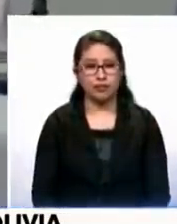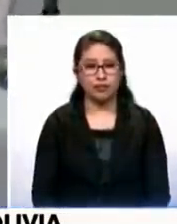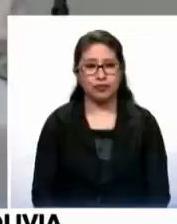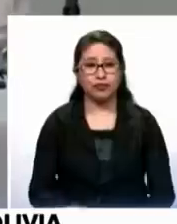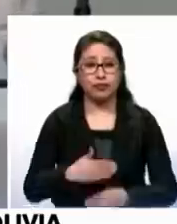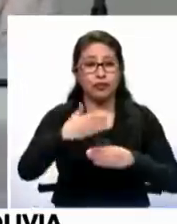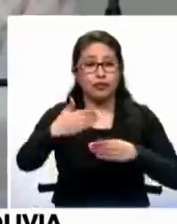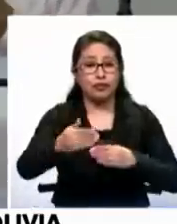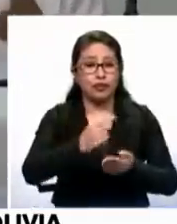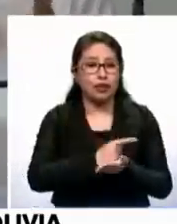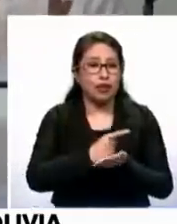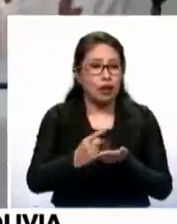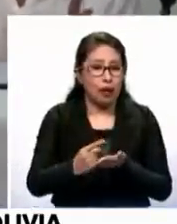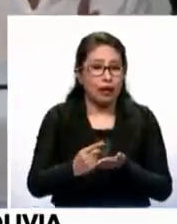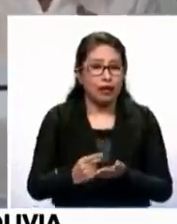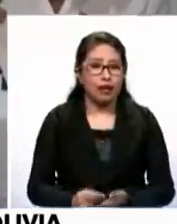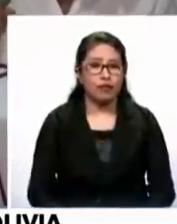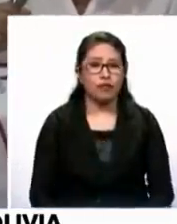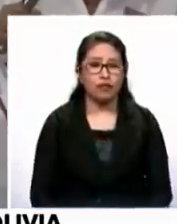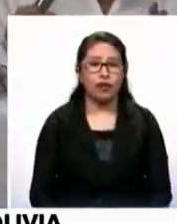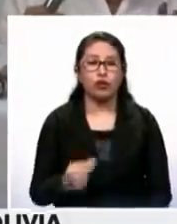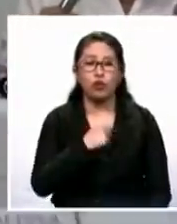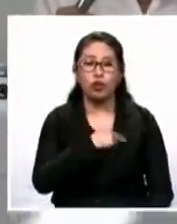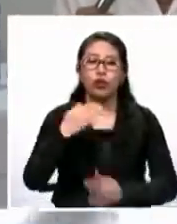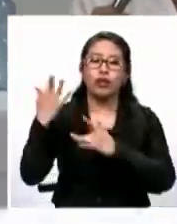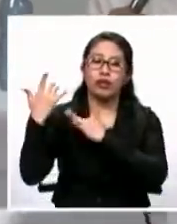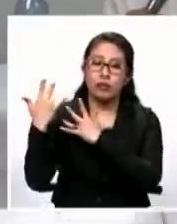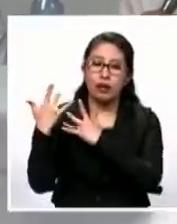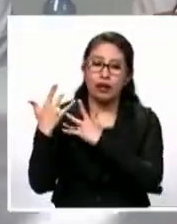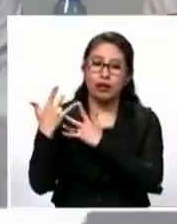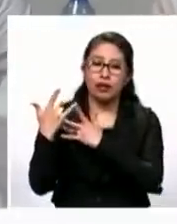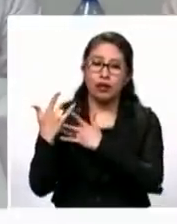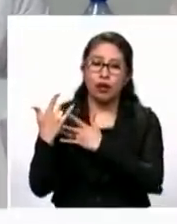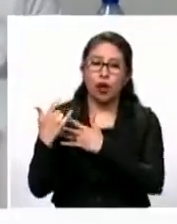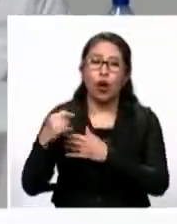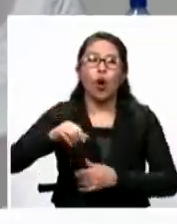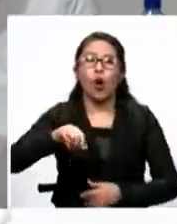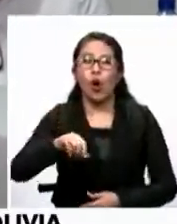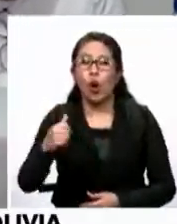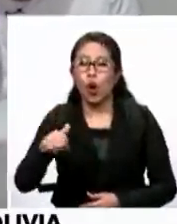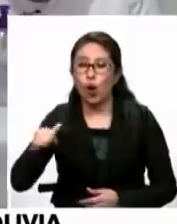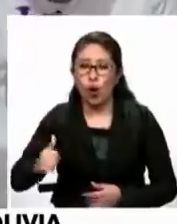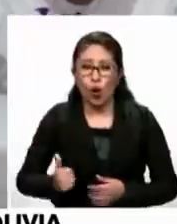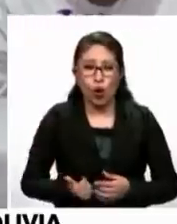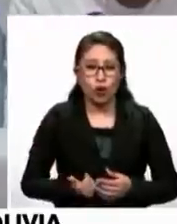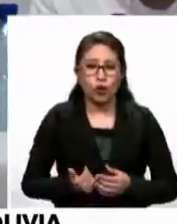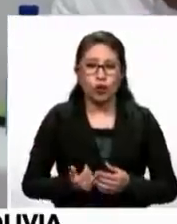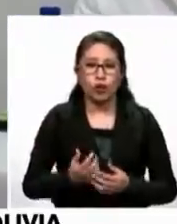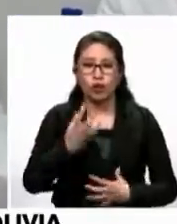En las próximas semanas, en los próximos días ya estamos esperando los siguientes stock de respiradores